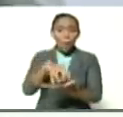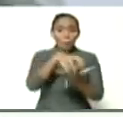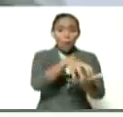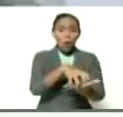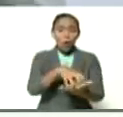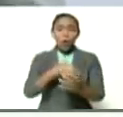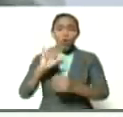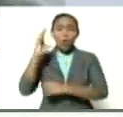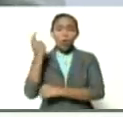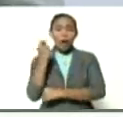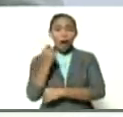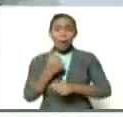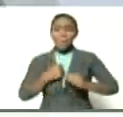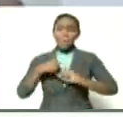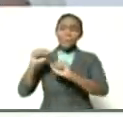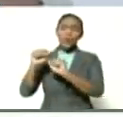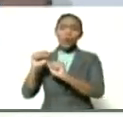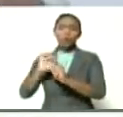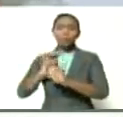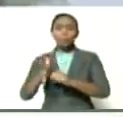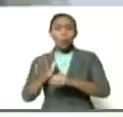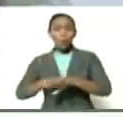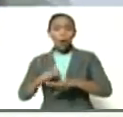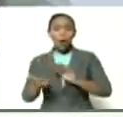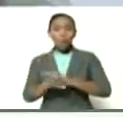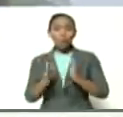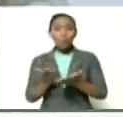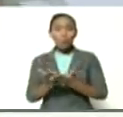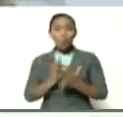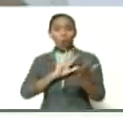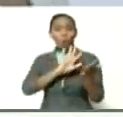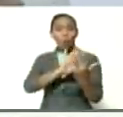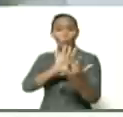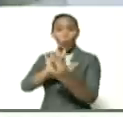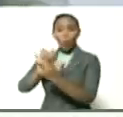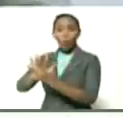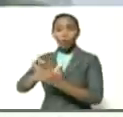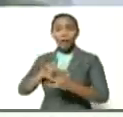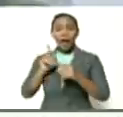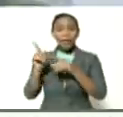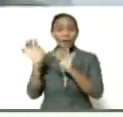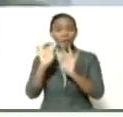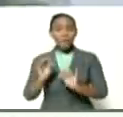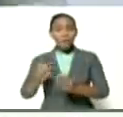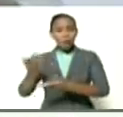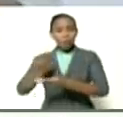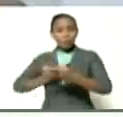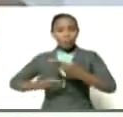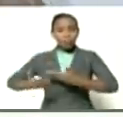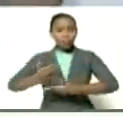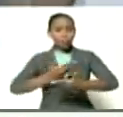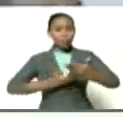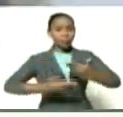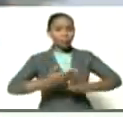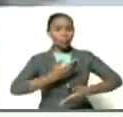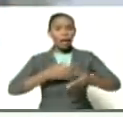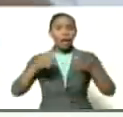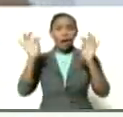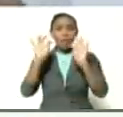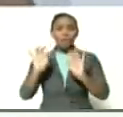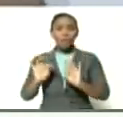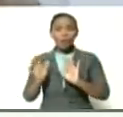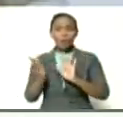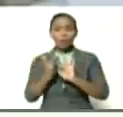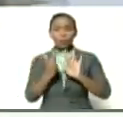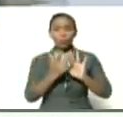combatir el COVID-19 porque el mundo está interconectado. Para eso están los mecanismos de cooperación, los mecanismos de interconexión,